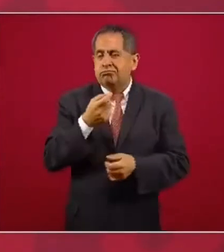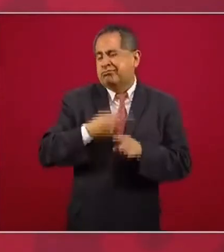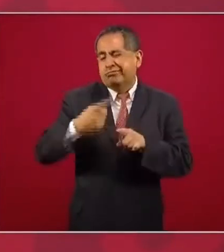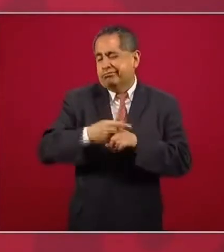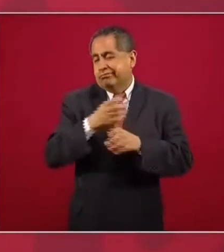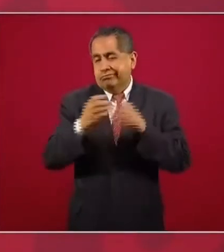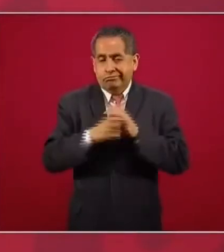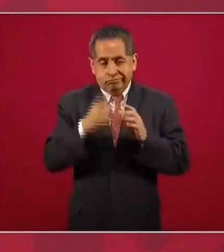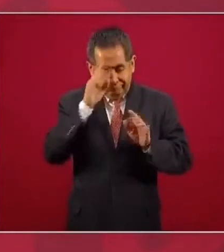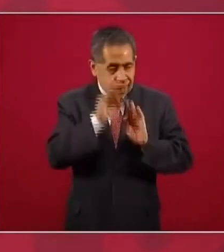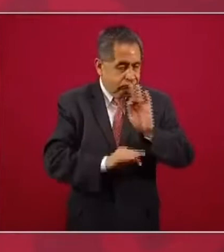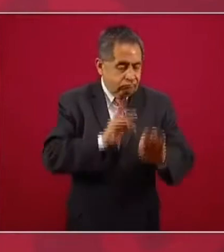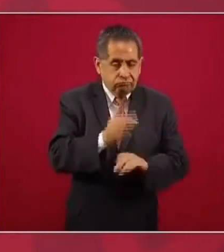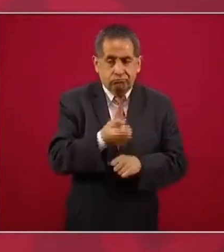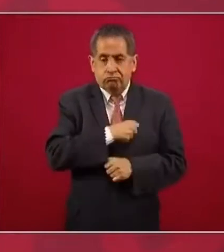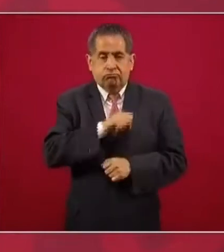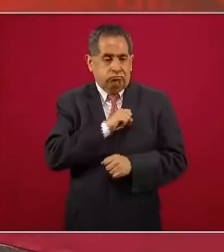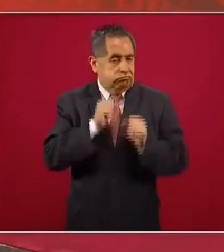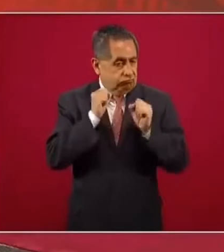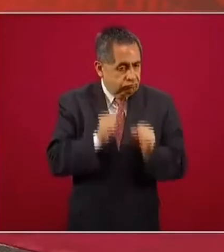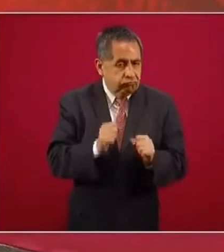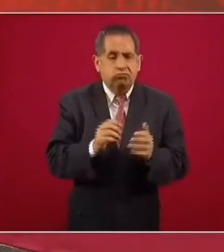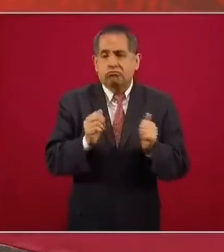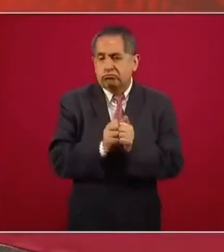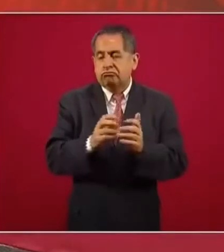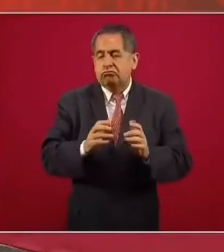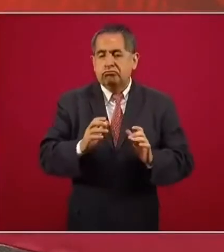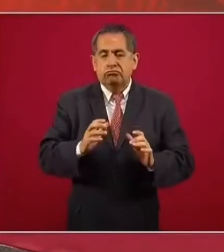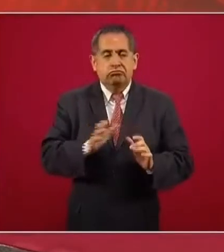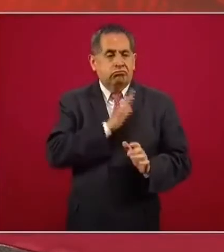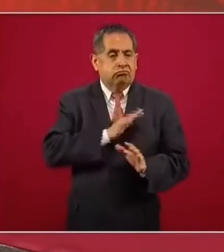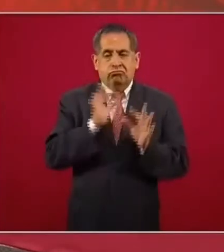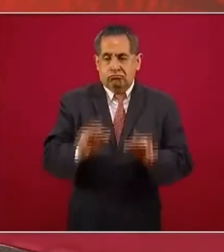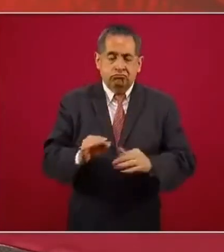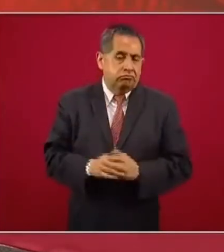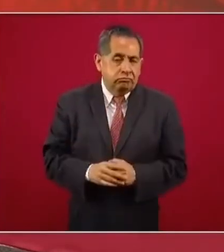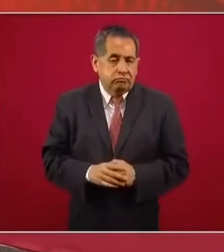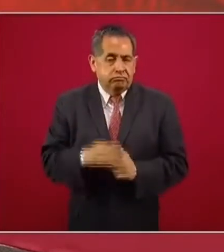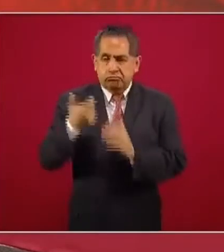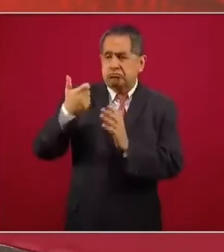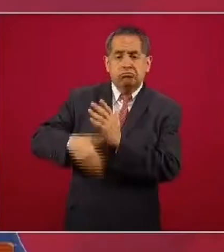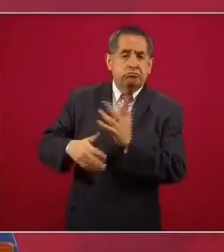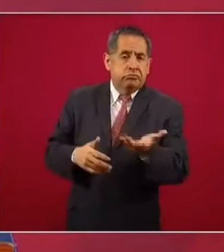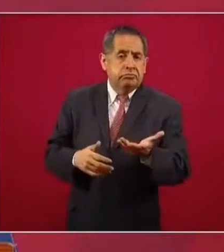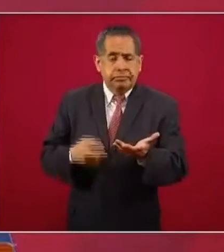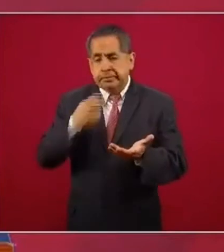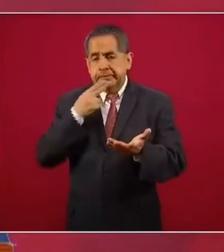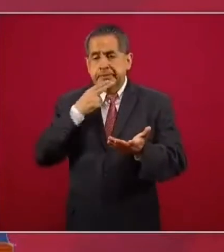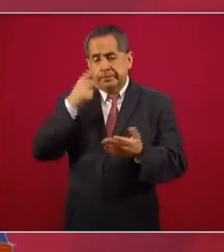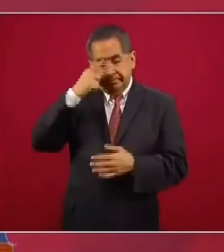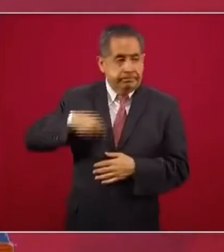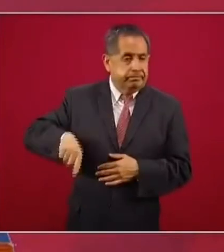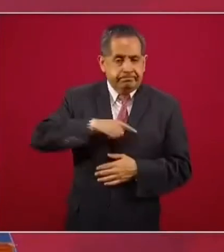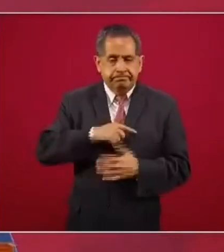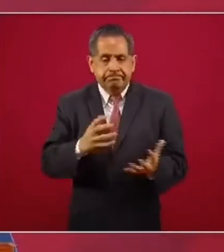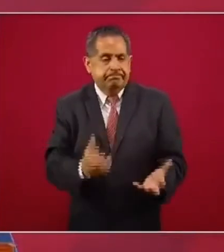salud pública, seguros y de calidad, a precios más competitivos. Se trata de contribuir así a los esfuerzos